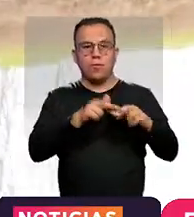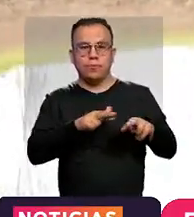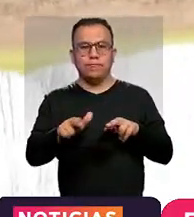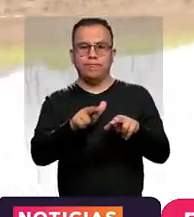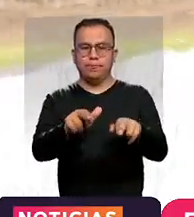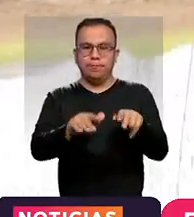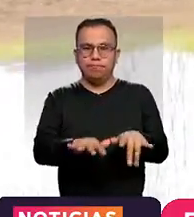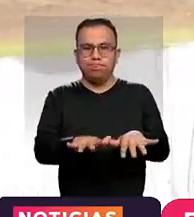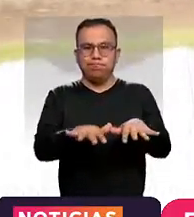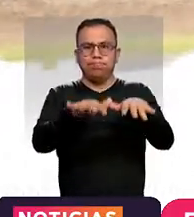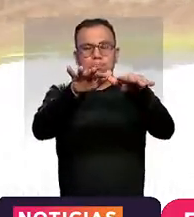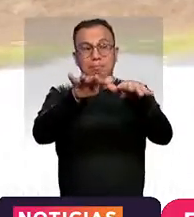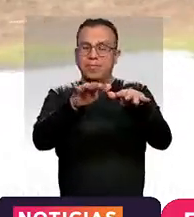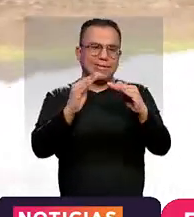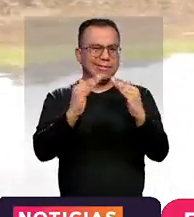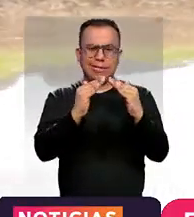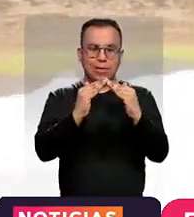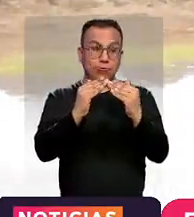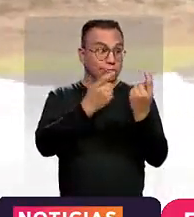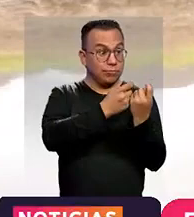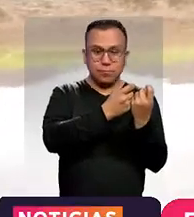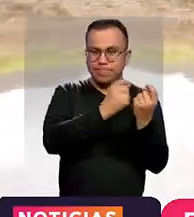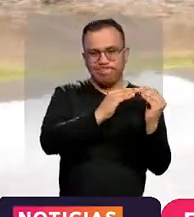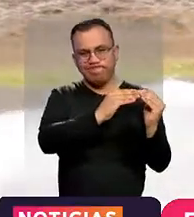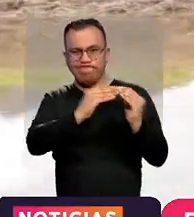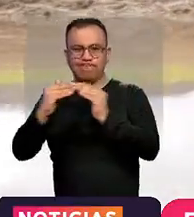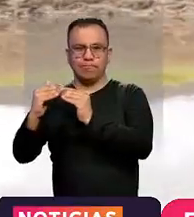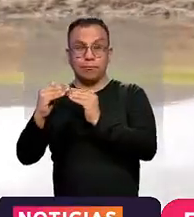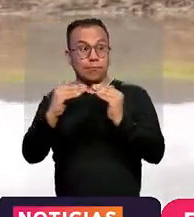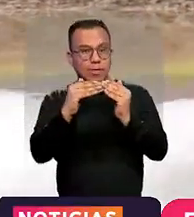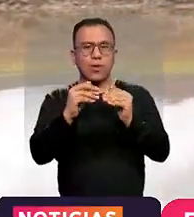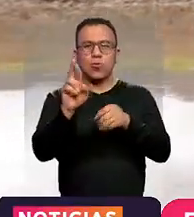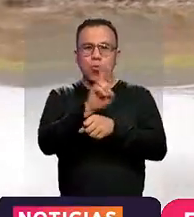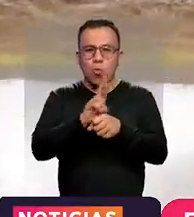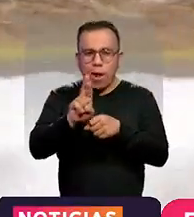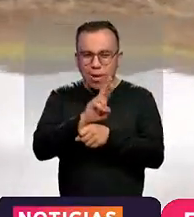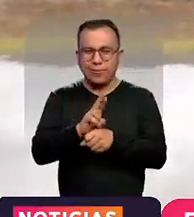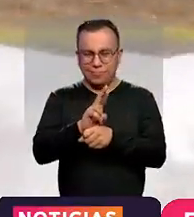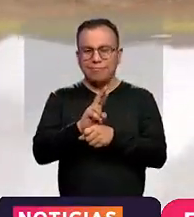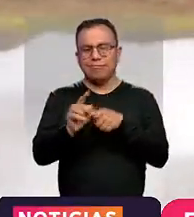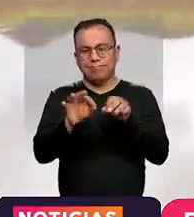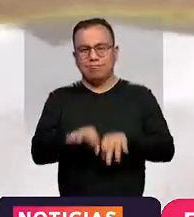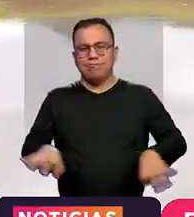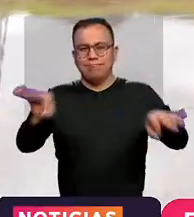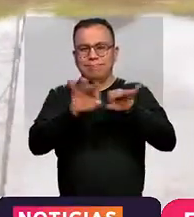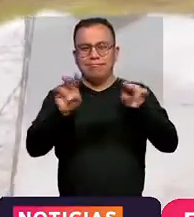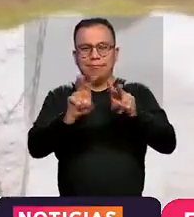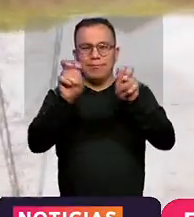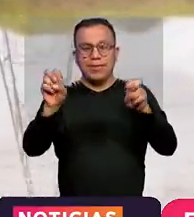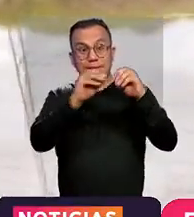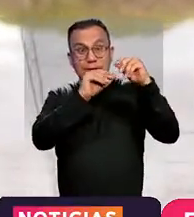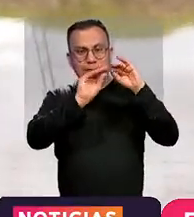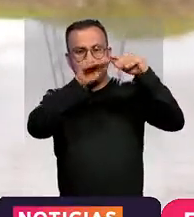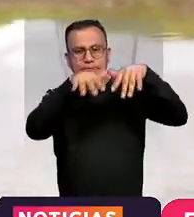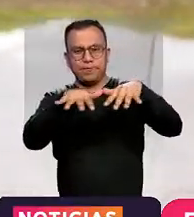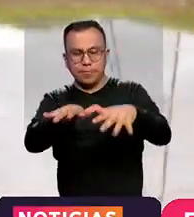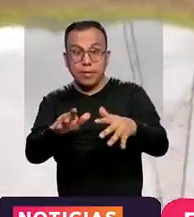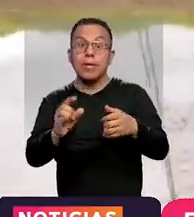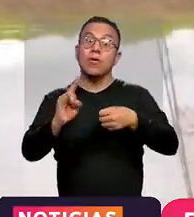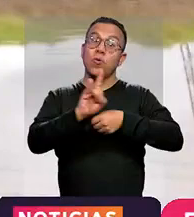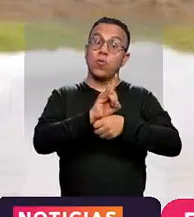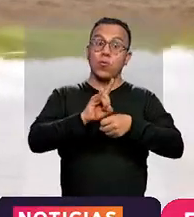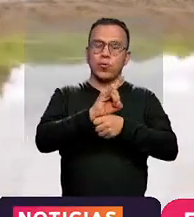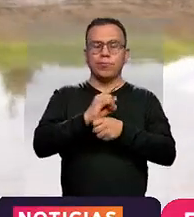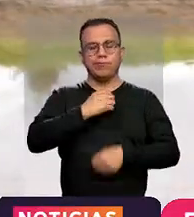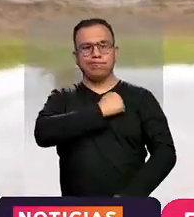ríos. Aléjense de los ríos, de las quebradas, y en las zonas rurales estén muy atentos al tema de deslizamientos también. Y en las zonas urbanas,